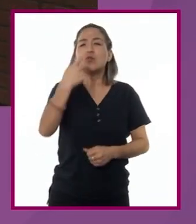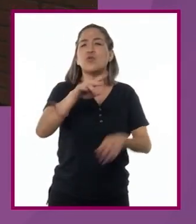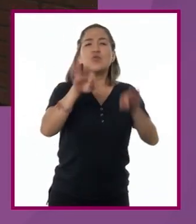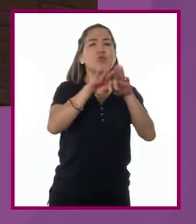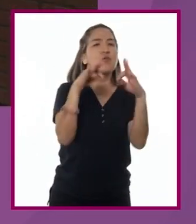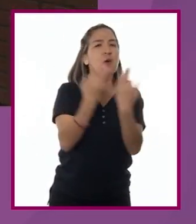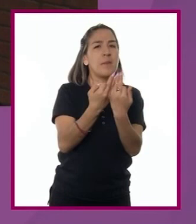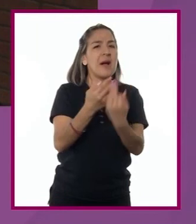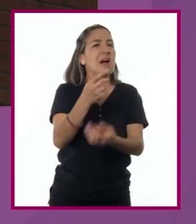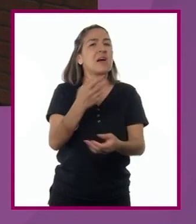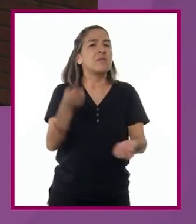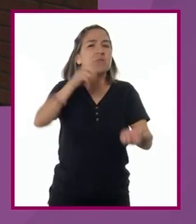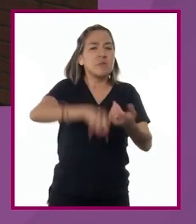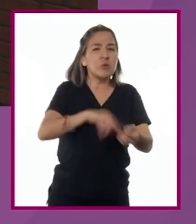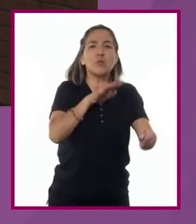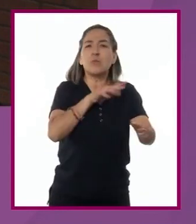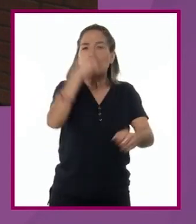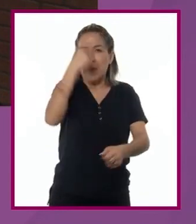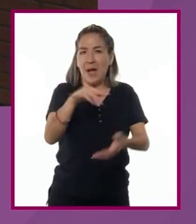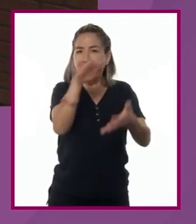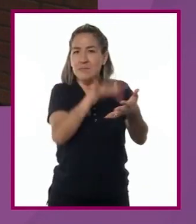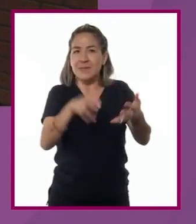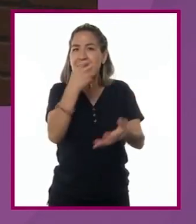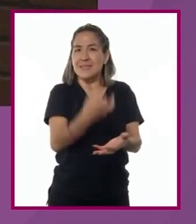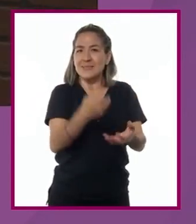debe tener un texto científico?